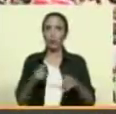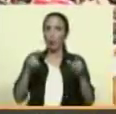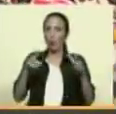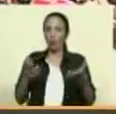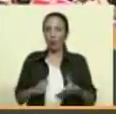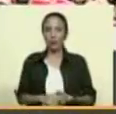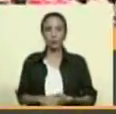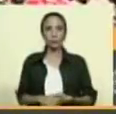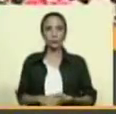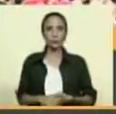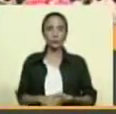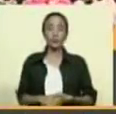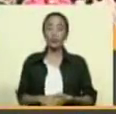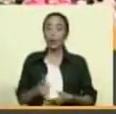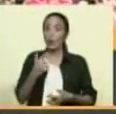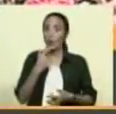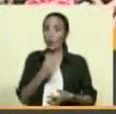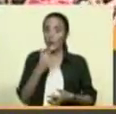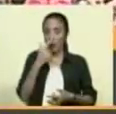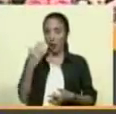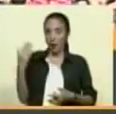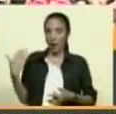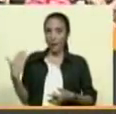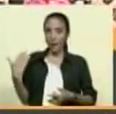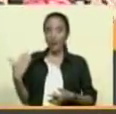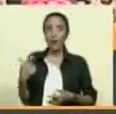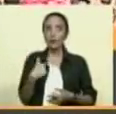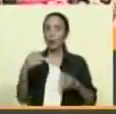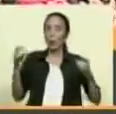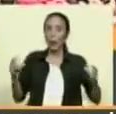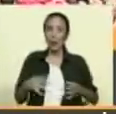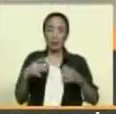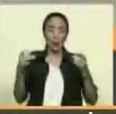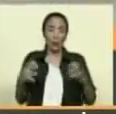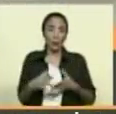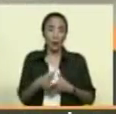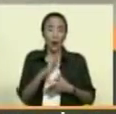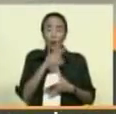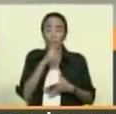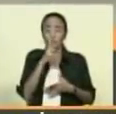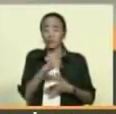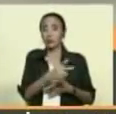Yo les dije hace 1 año, en medio de la guarimba que sufrimos,